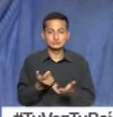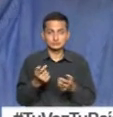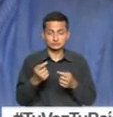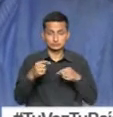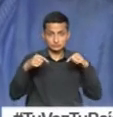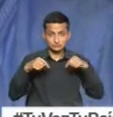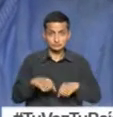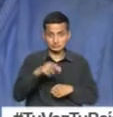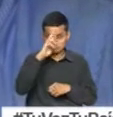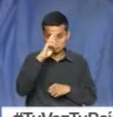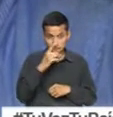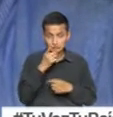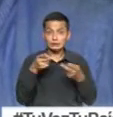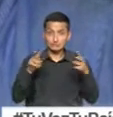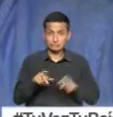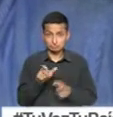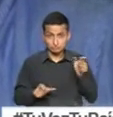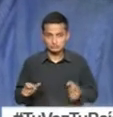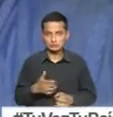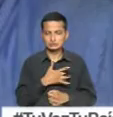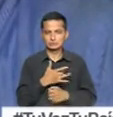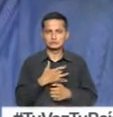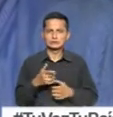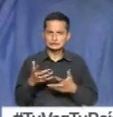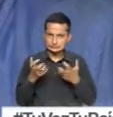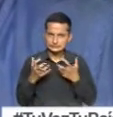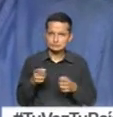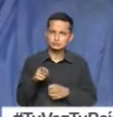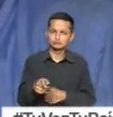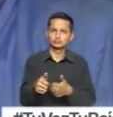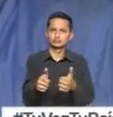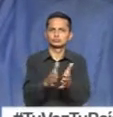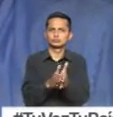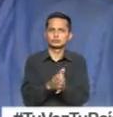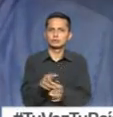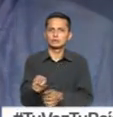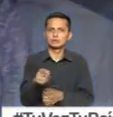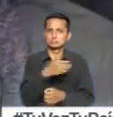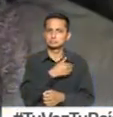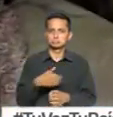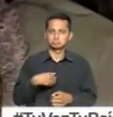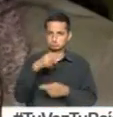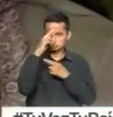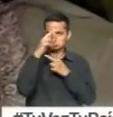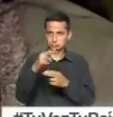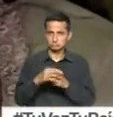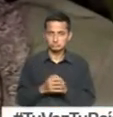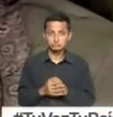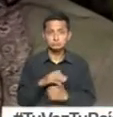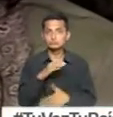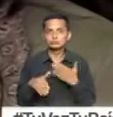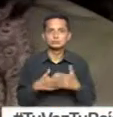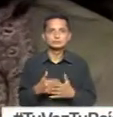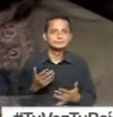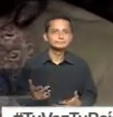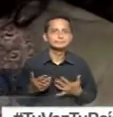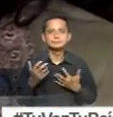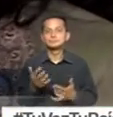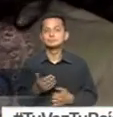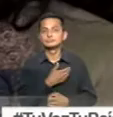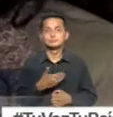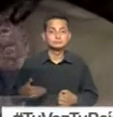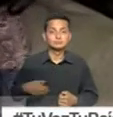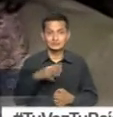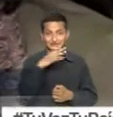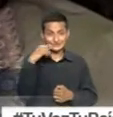dominicano, y al menos nosotros, sentimos una buena expectativa porque es un presidente muy admirado. Estamos muy a la expectativa de que nuestro presidente